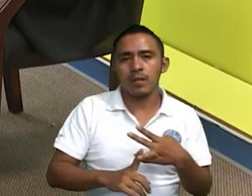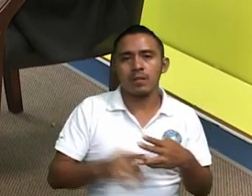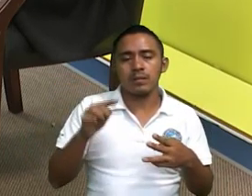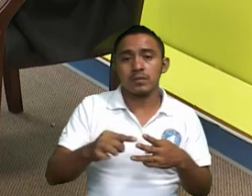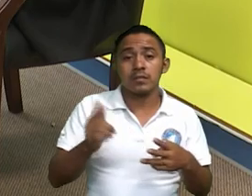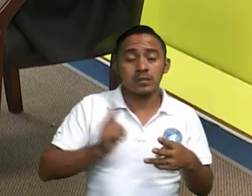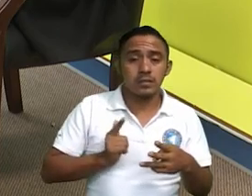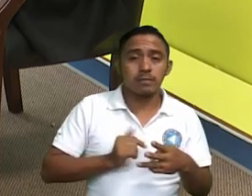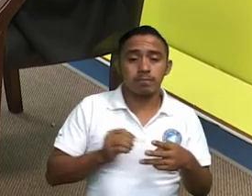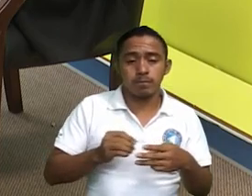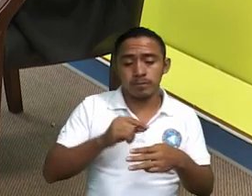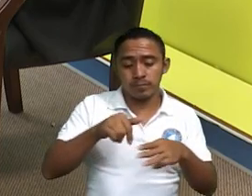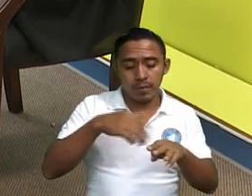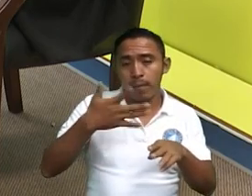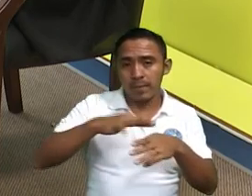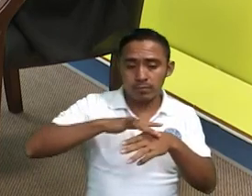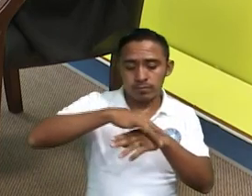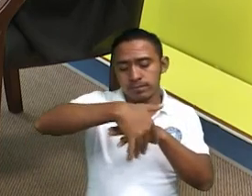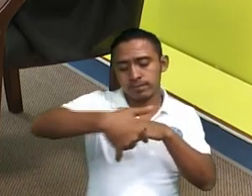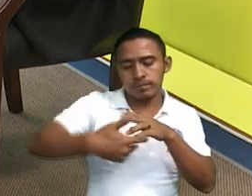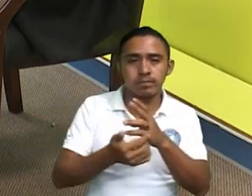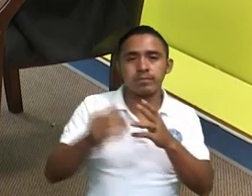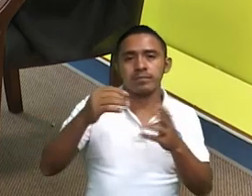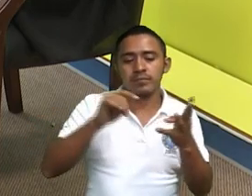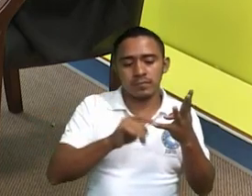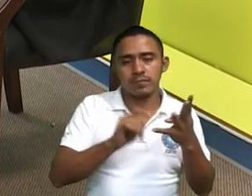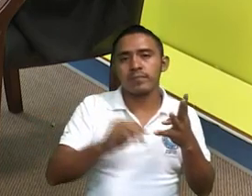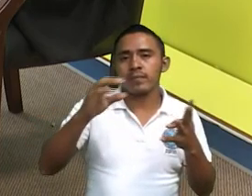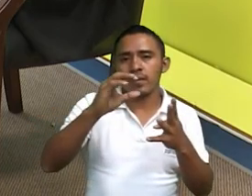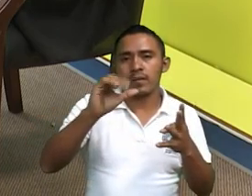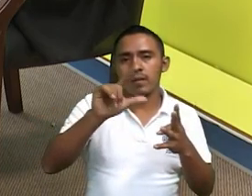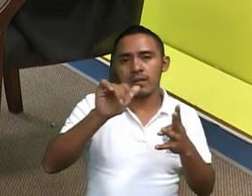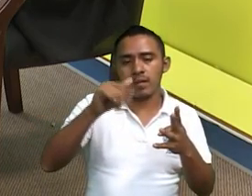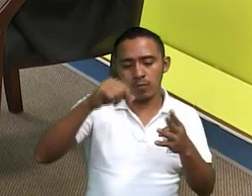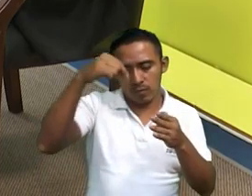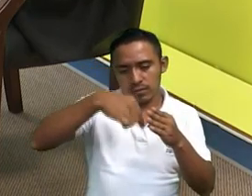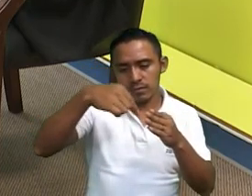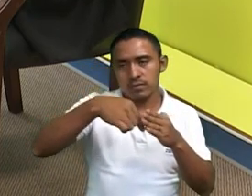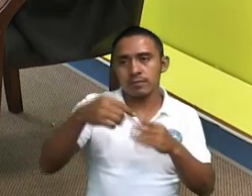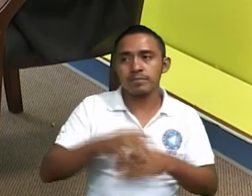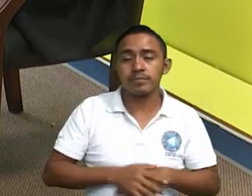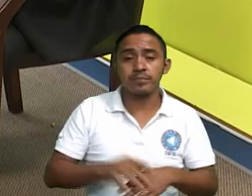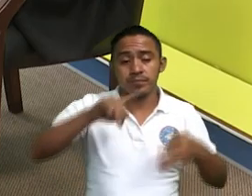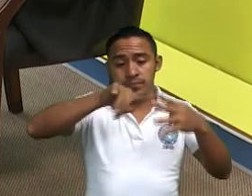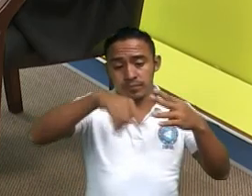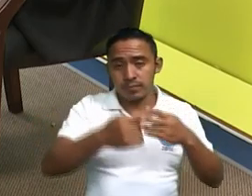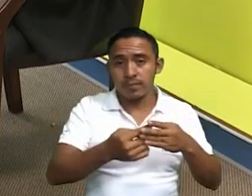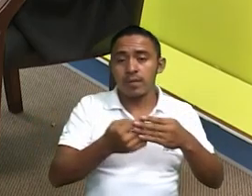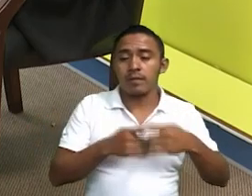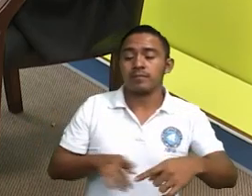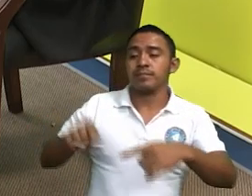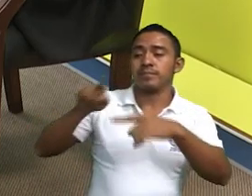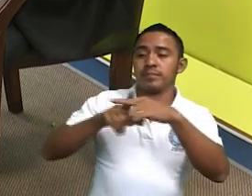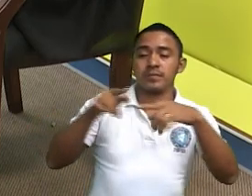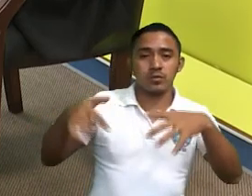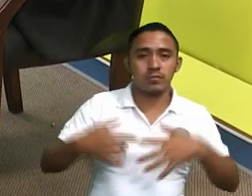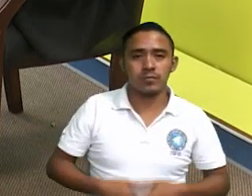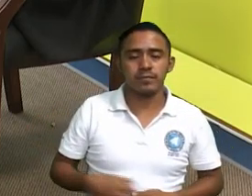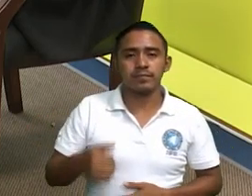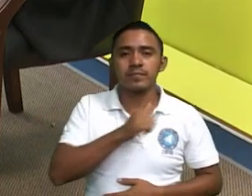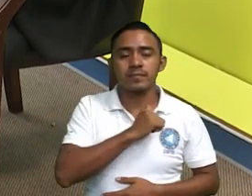líquido inflamatorio alrededor de la vesícula y, lógicamente, los cálculos dentro de la vesícula biliar. Si le sumas esos datos más la presencia de un